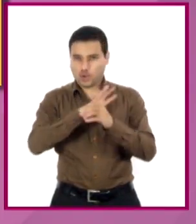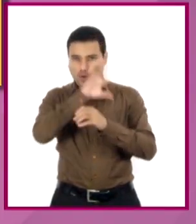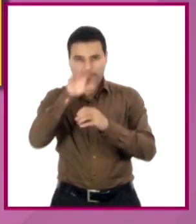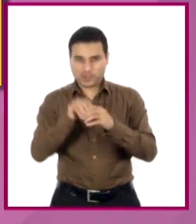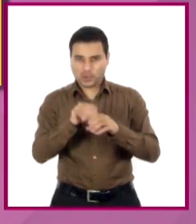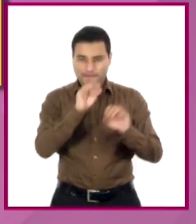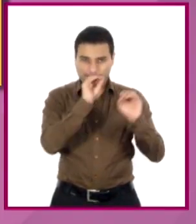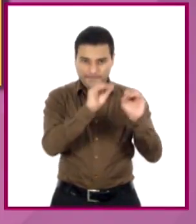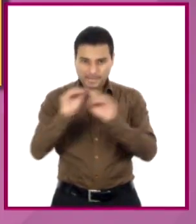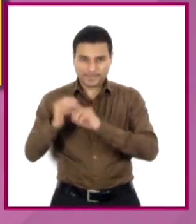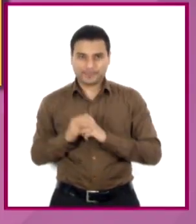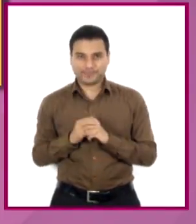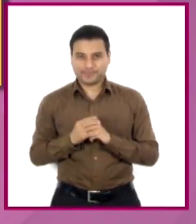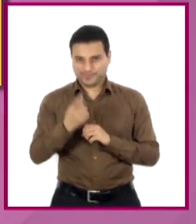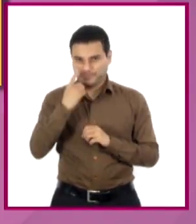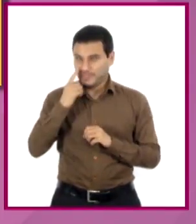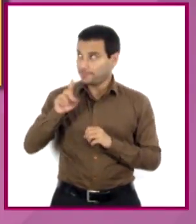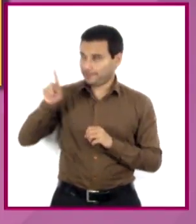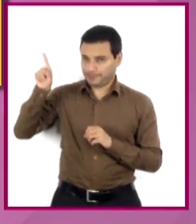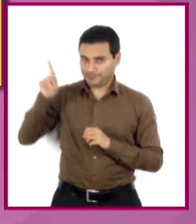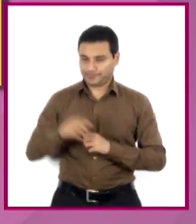reales. Observa con atención.